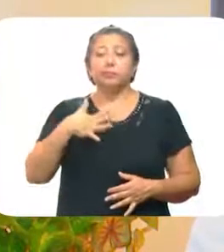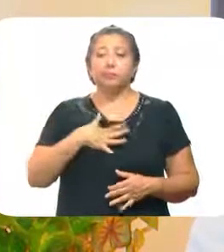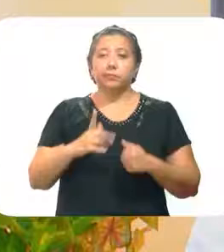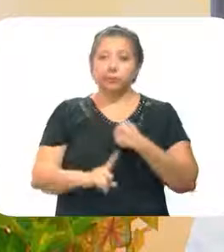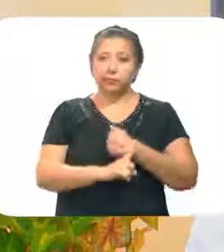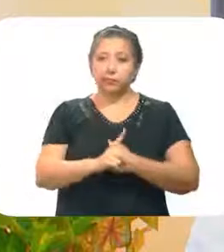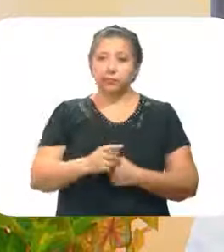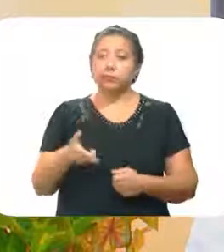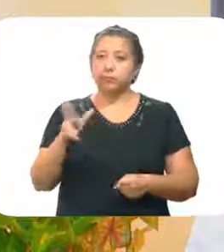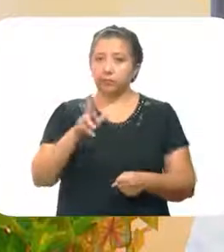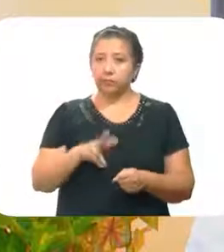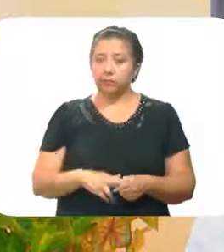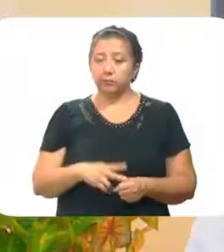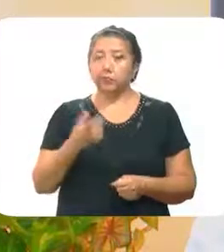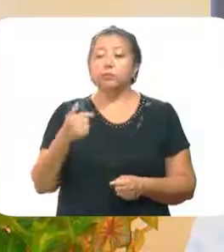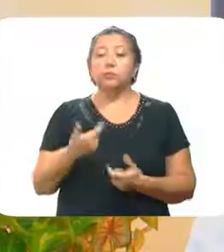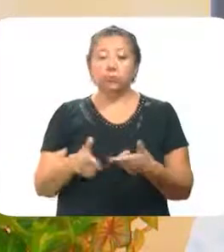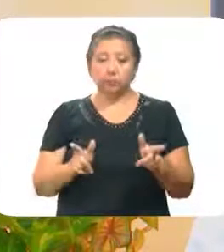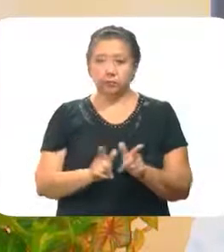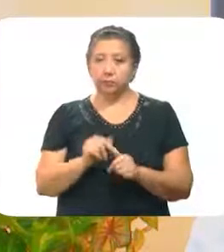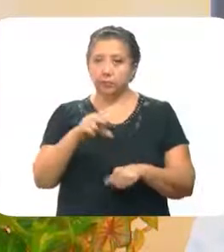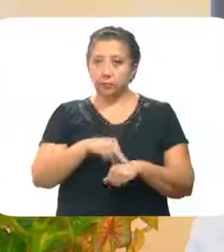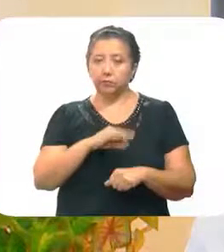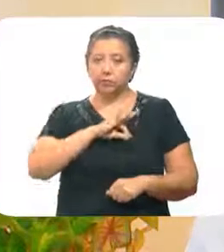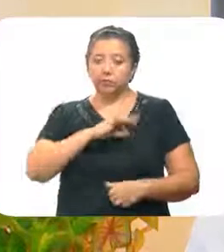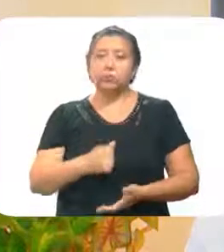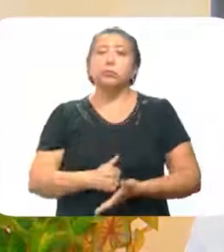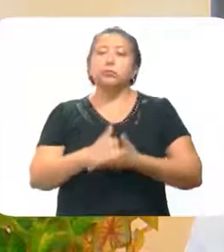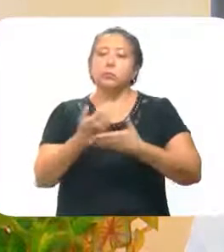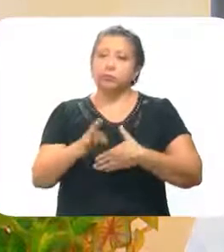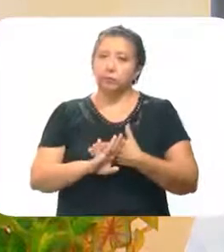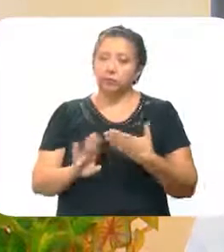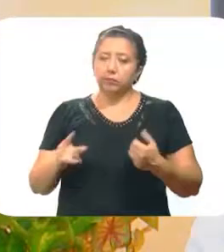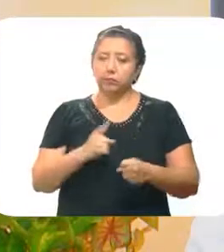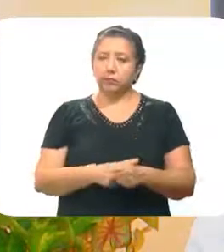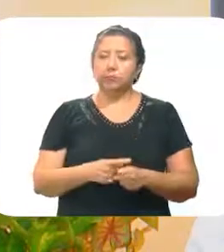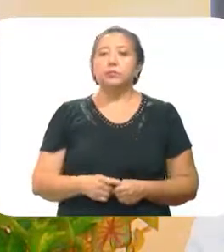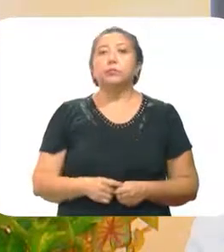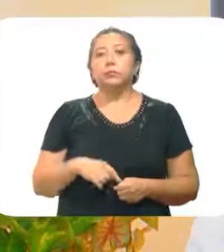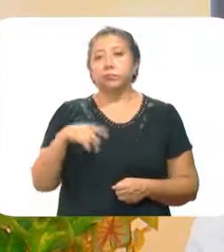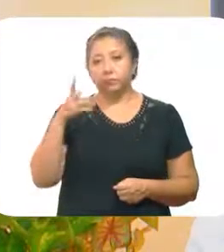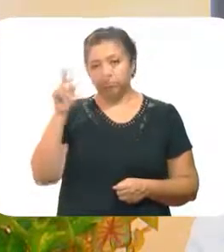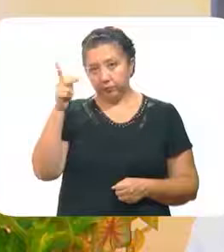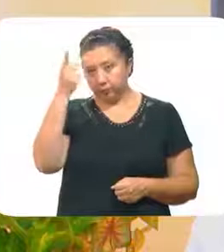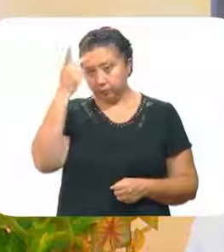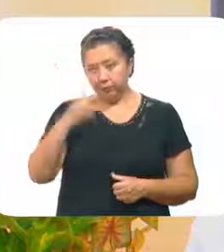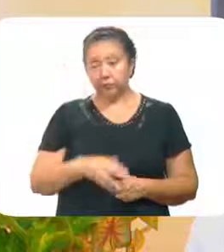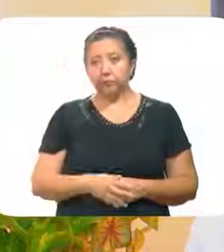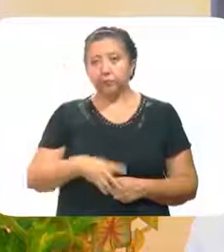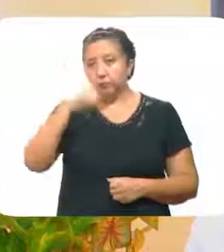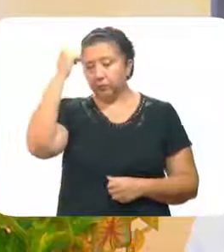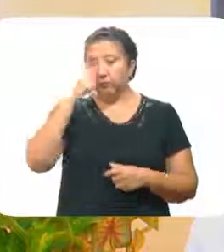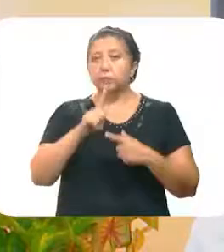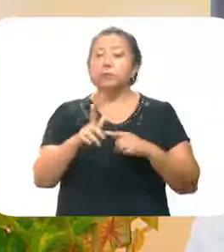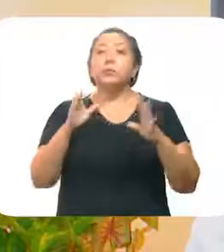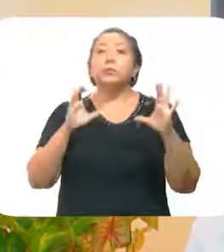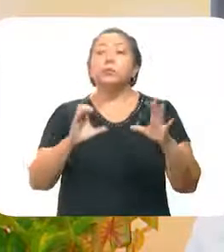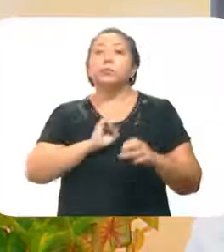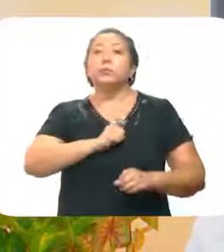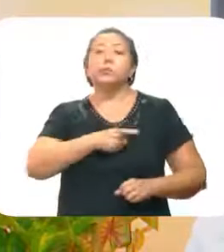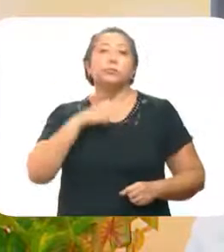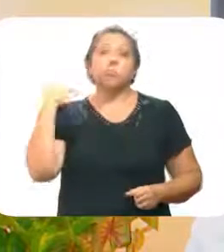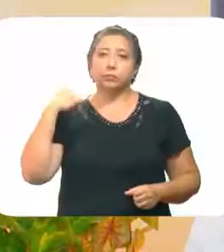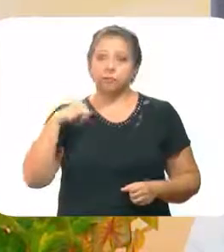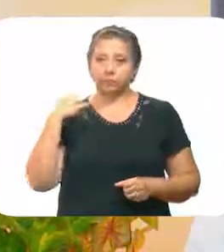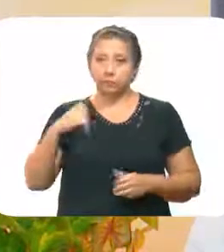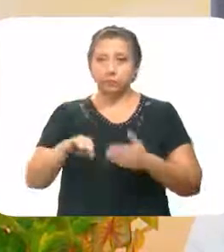aire. En el hospital, un equipo de especialistas podrá ayudarlos y evitar que la enfermedad se complique. Para seguir protegiendo la salud de